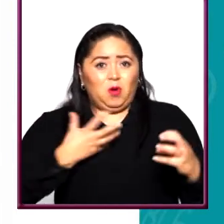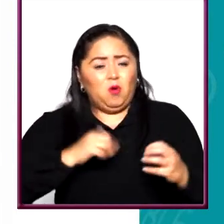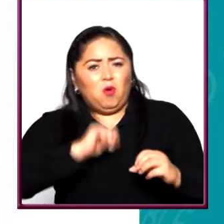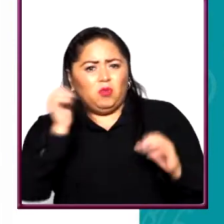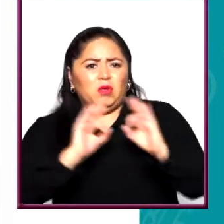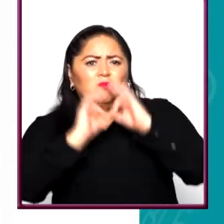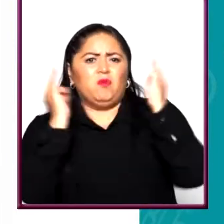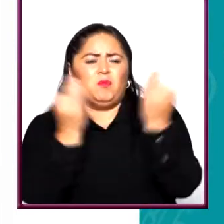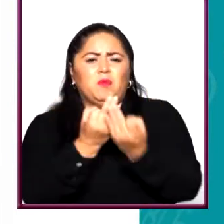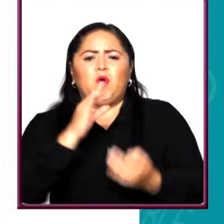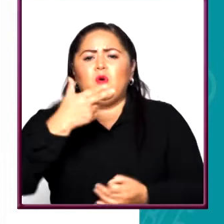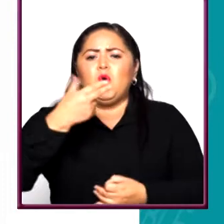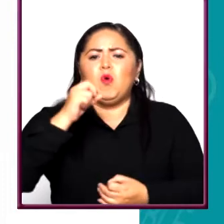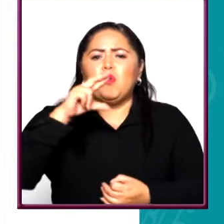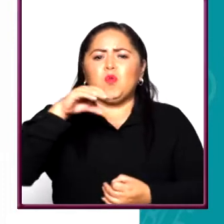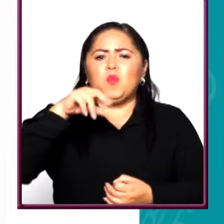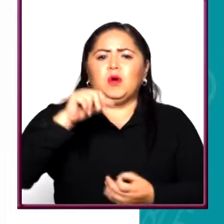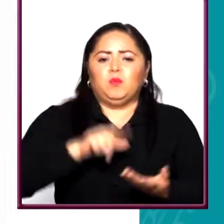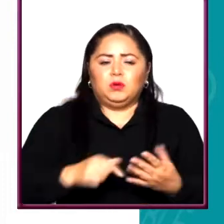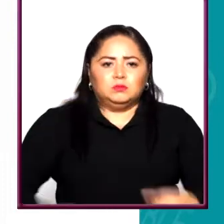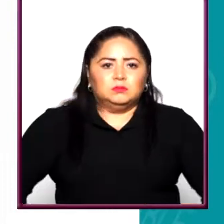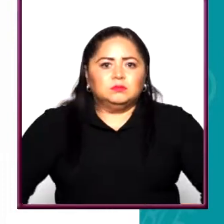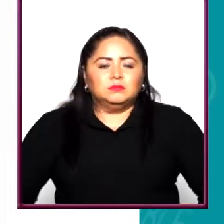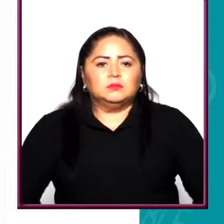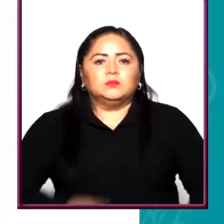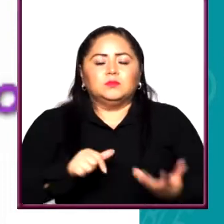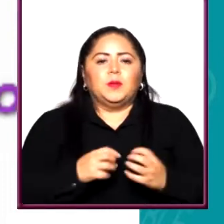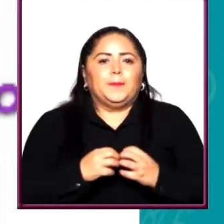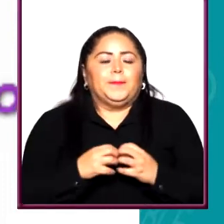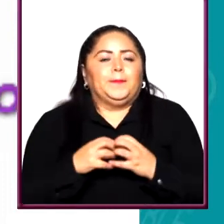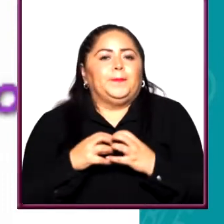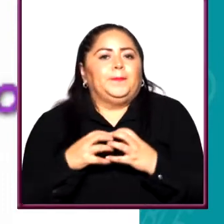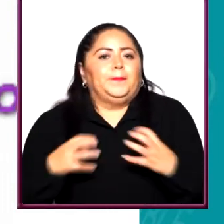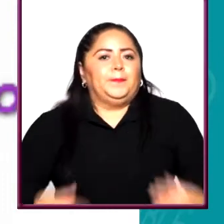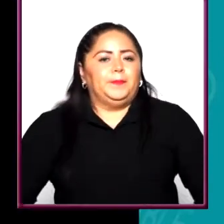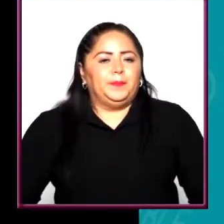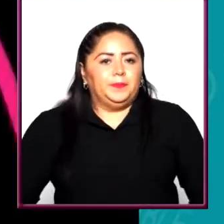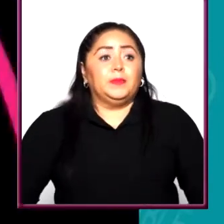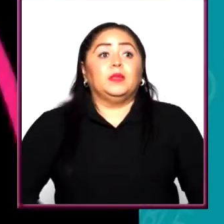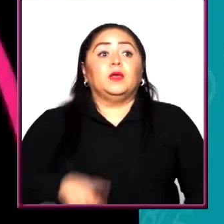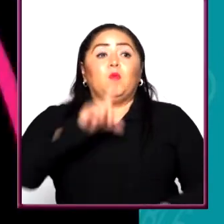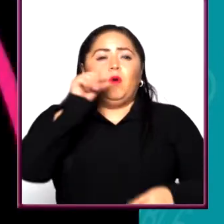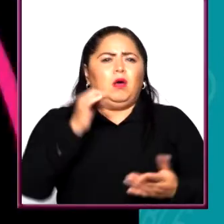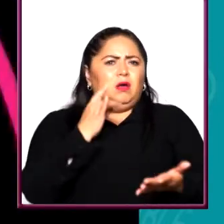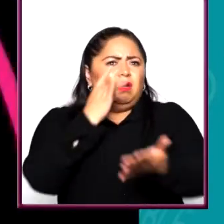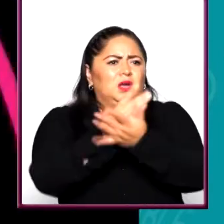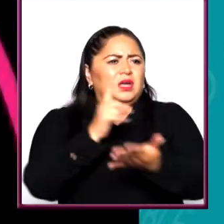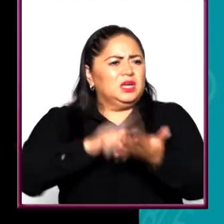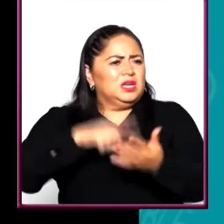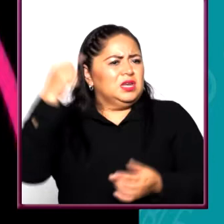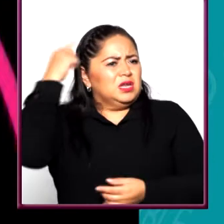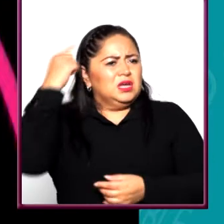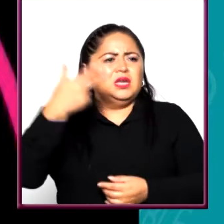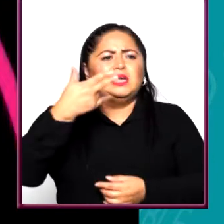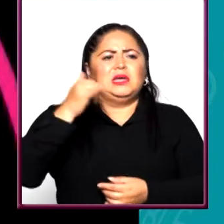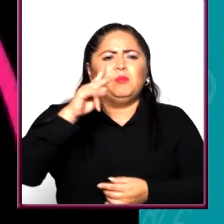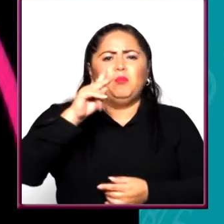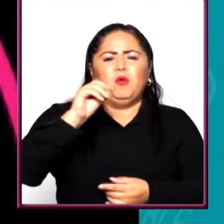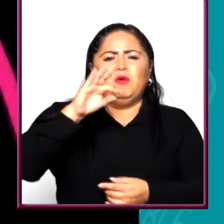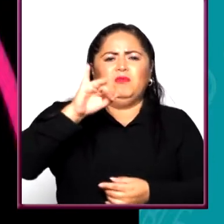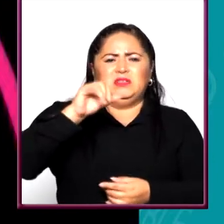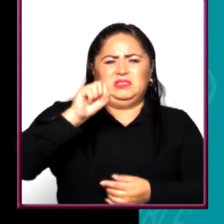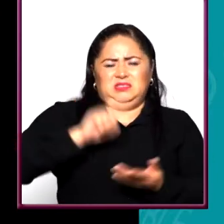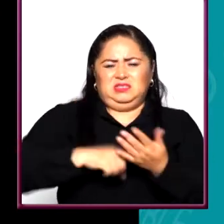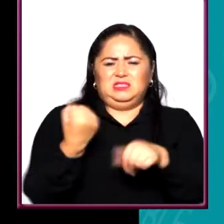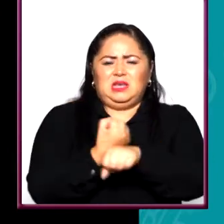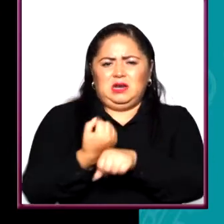producen otros tipos de hormonas que llegan al útero e inducen el crecimiento del endometrio. Al detectar la hipófisis los niveles de cada tipo